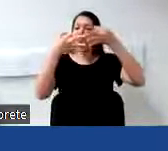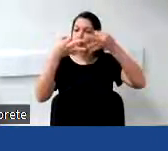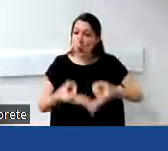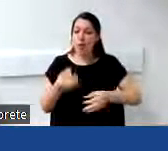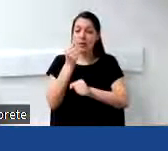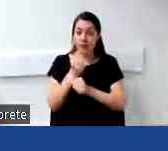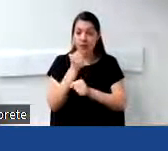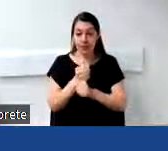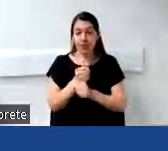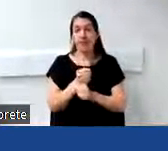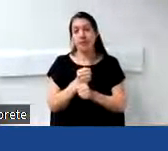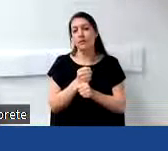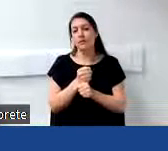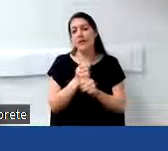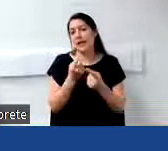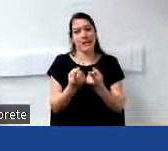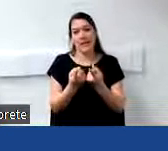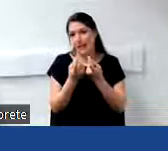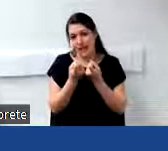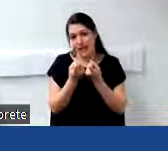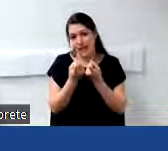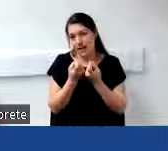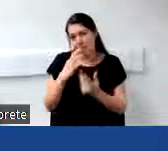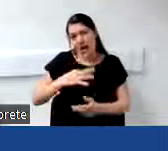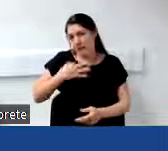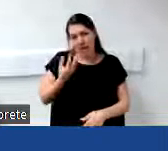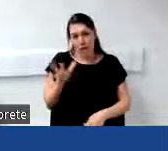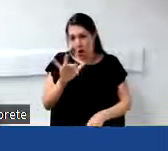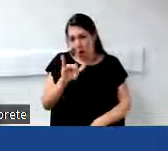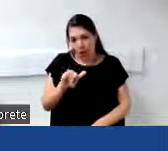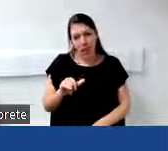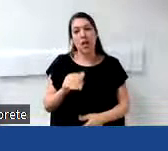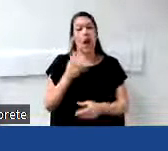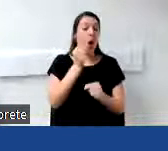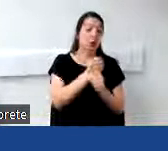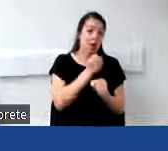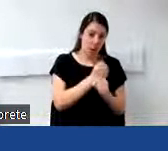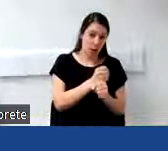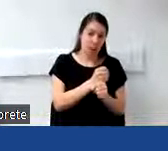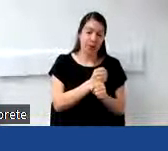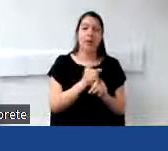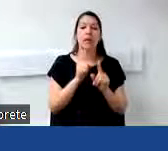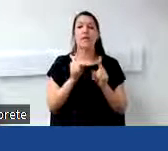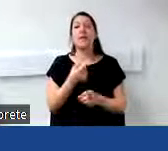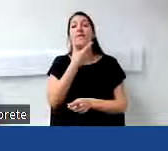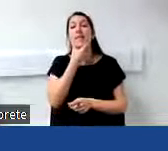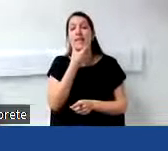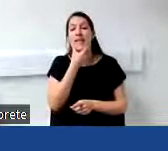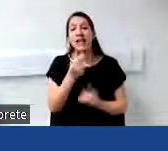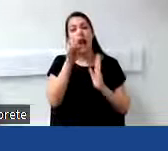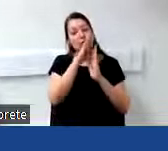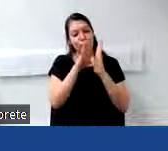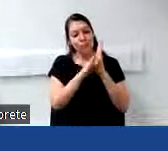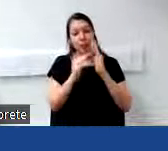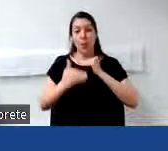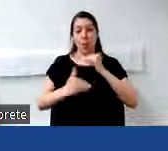tareas necesarias para su vida cotidiana, necesarias, por ejemplo, en el ámbito laboral. Facilitar instrucciones o procedimientos, si